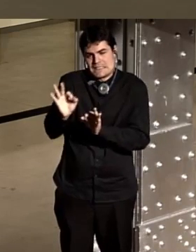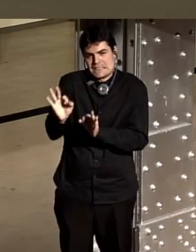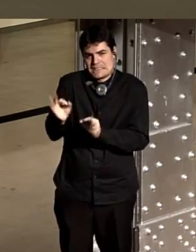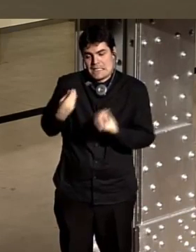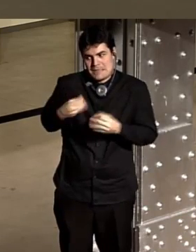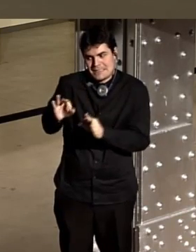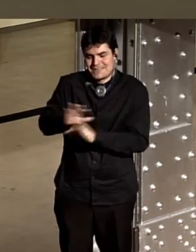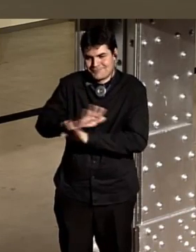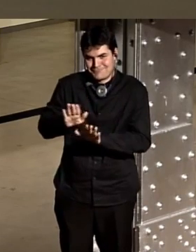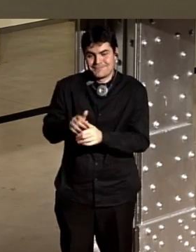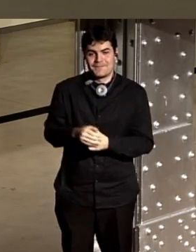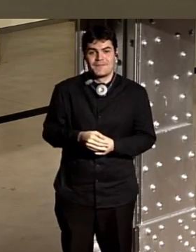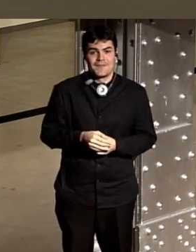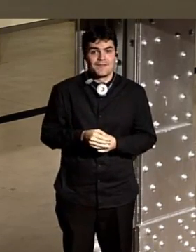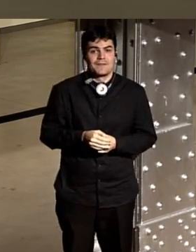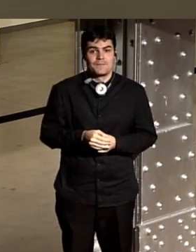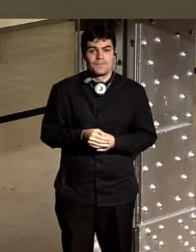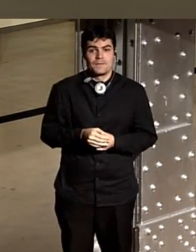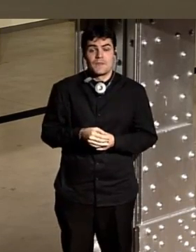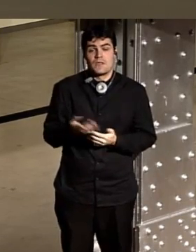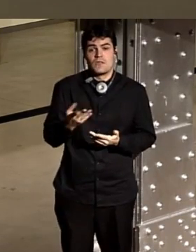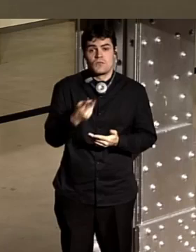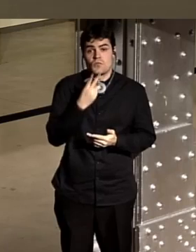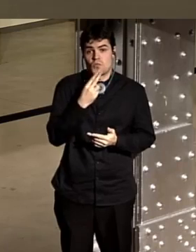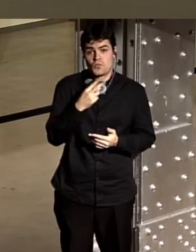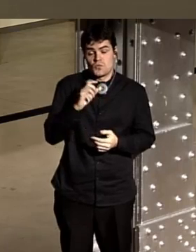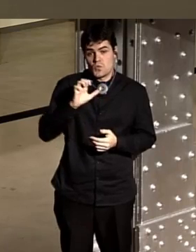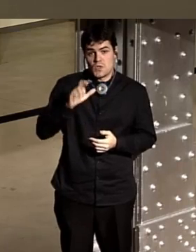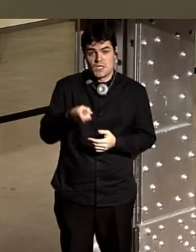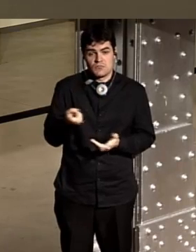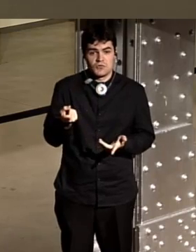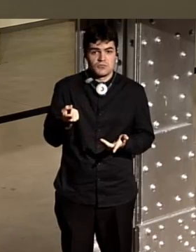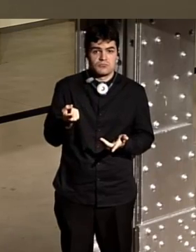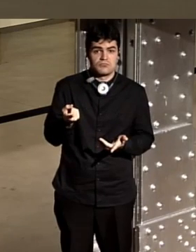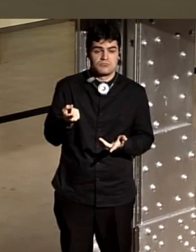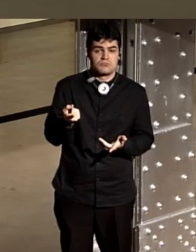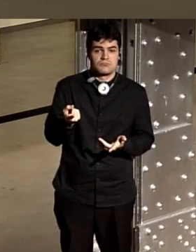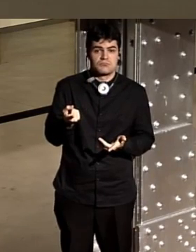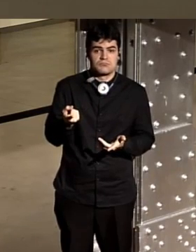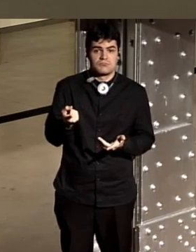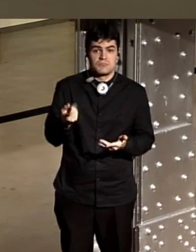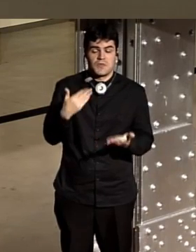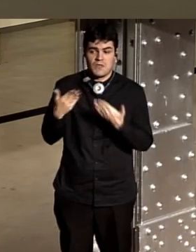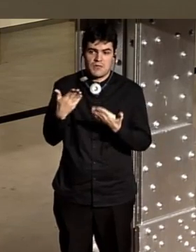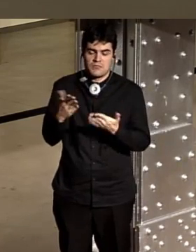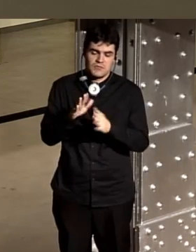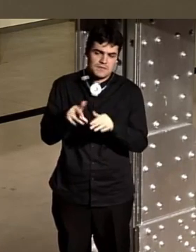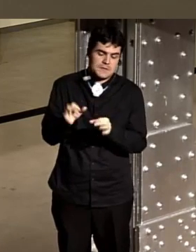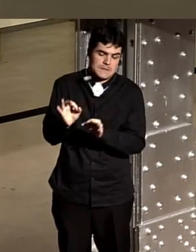Y Matthew no consultaba porque viste cómo terminó y ya.